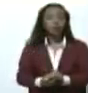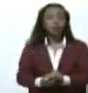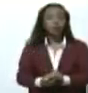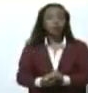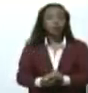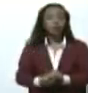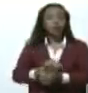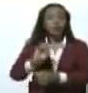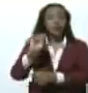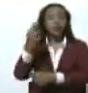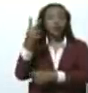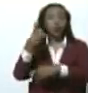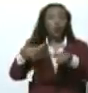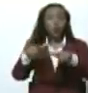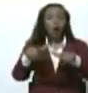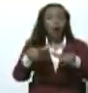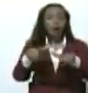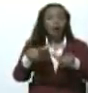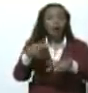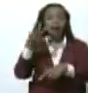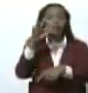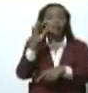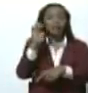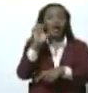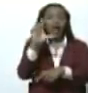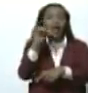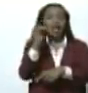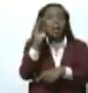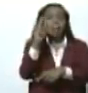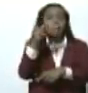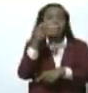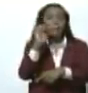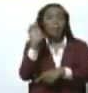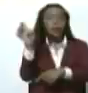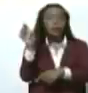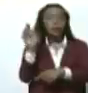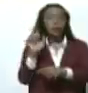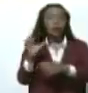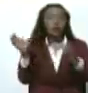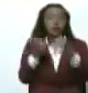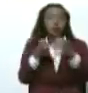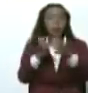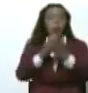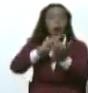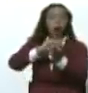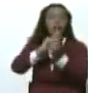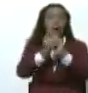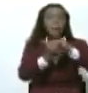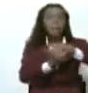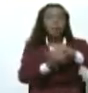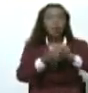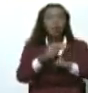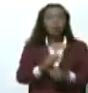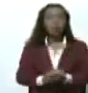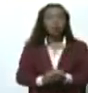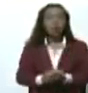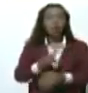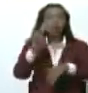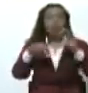De segundo lugar, Felipe Abraham Gómez Rodríguez, Partido El Cambio,